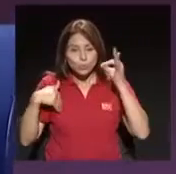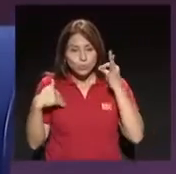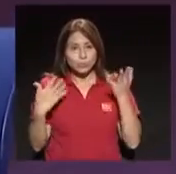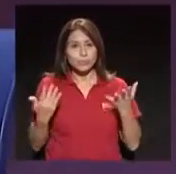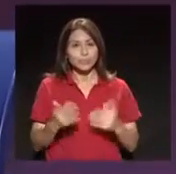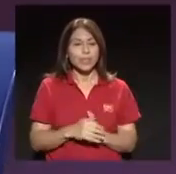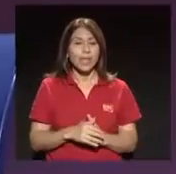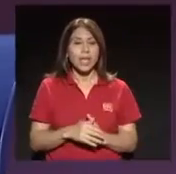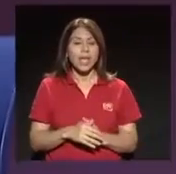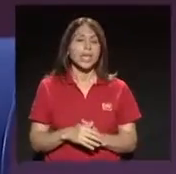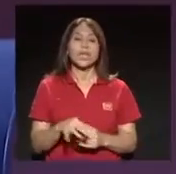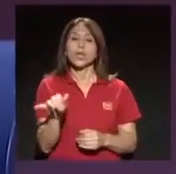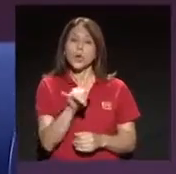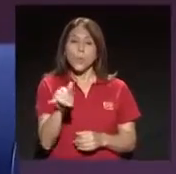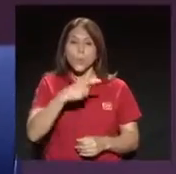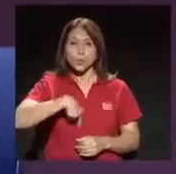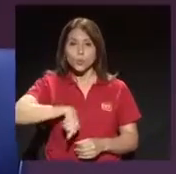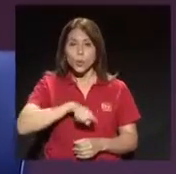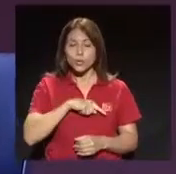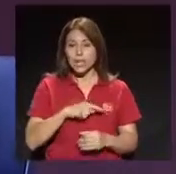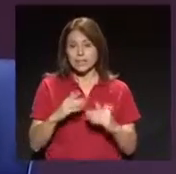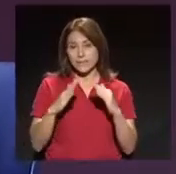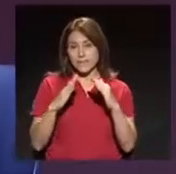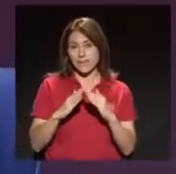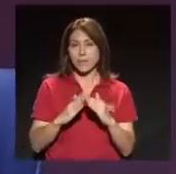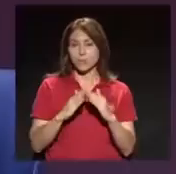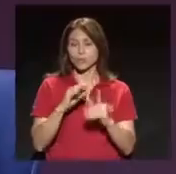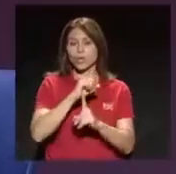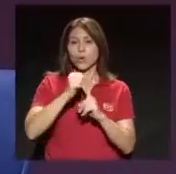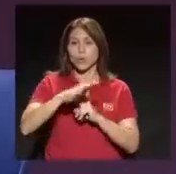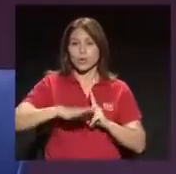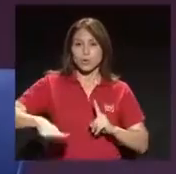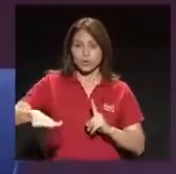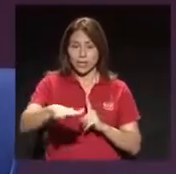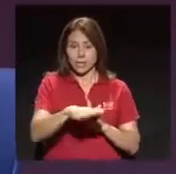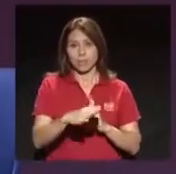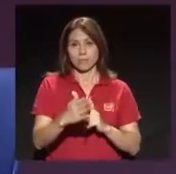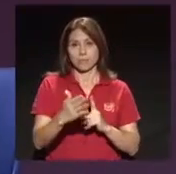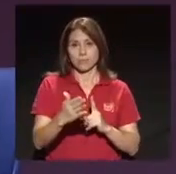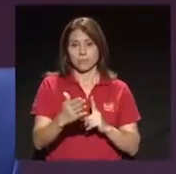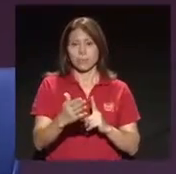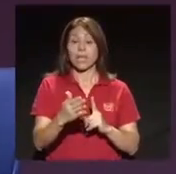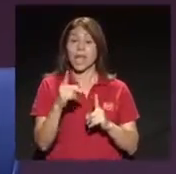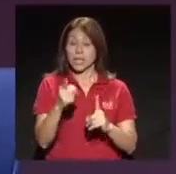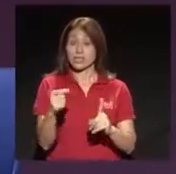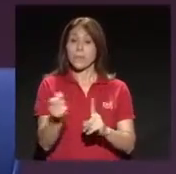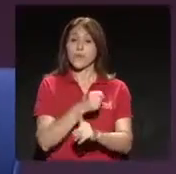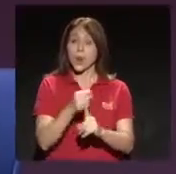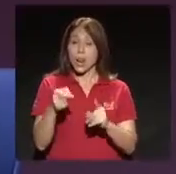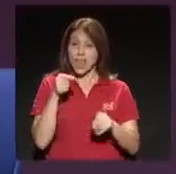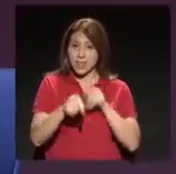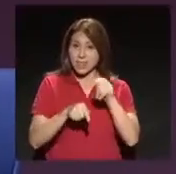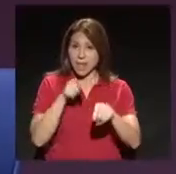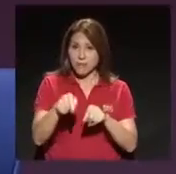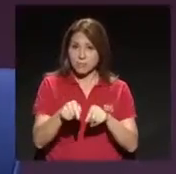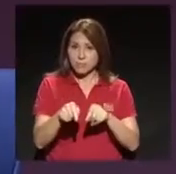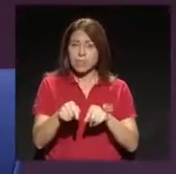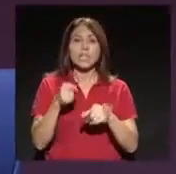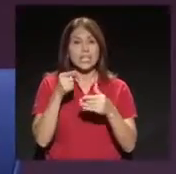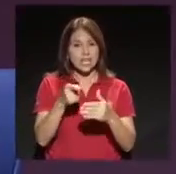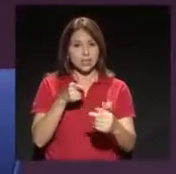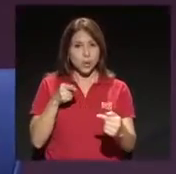Y como nosotras vivimos en una sociedad que es violenta y es violenta contra las